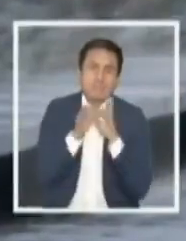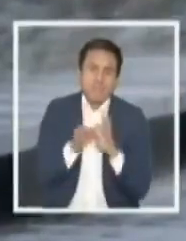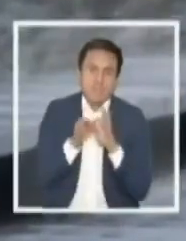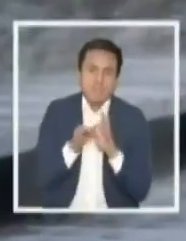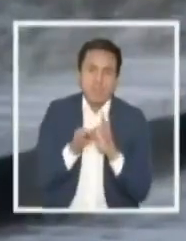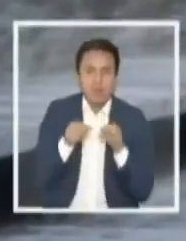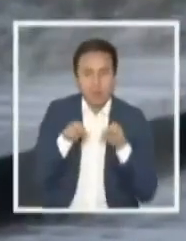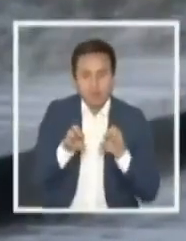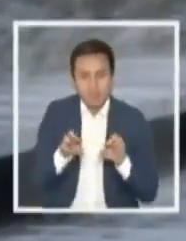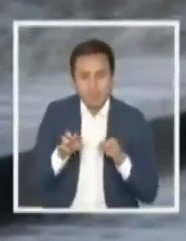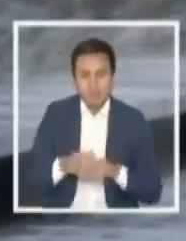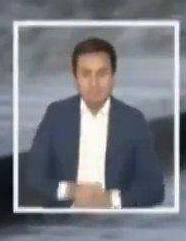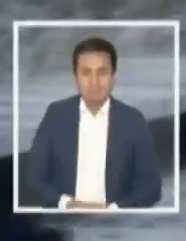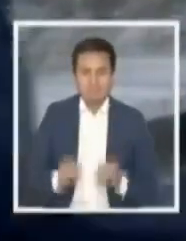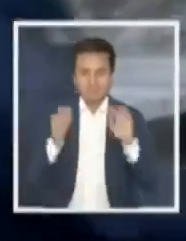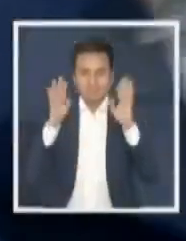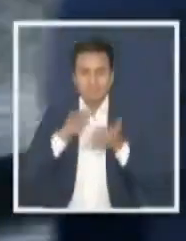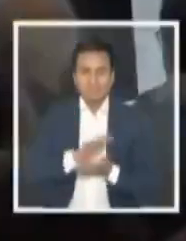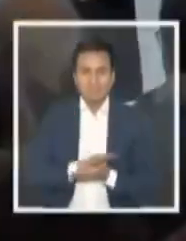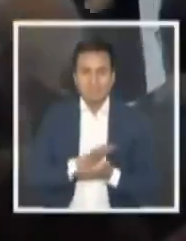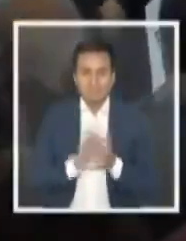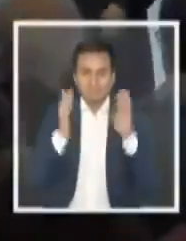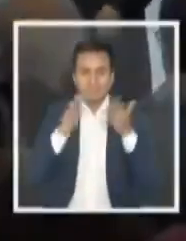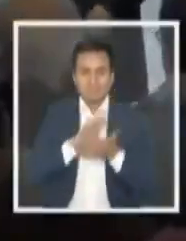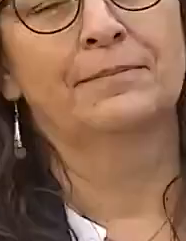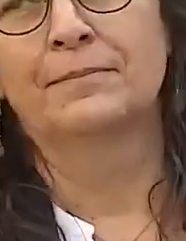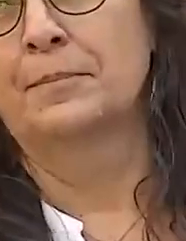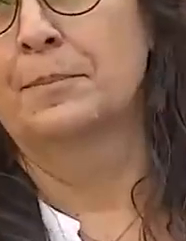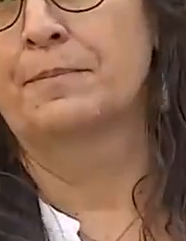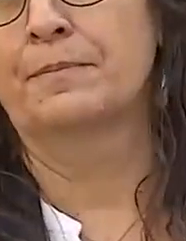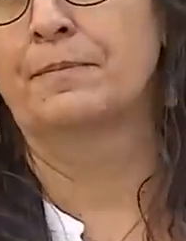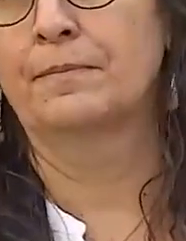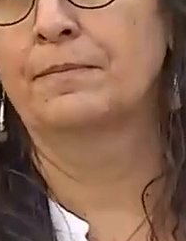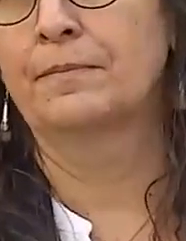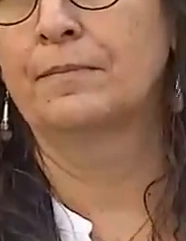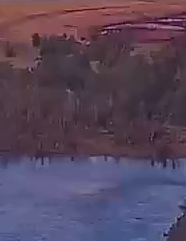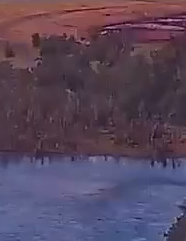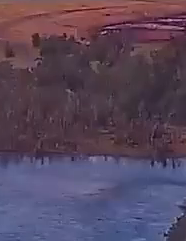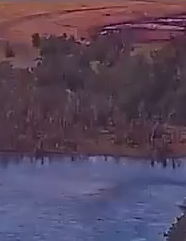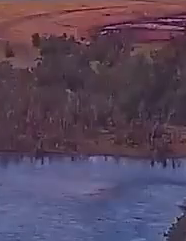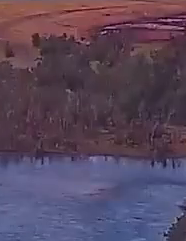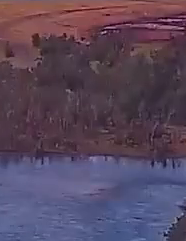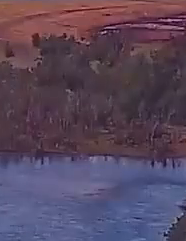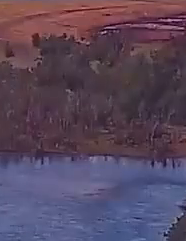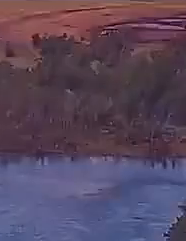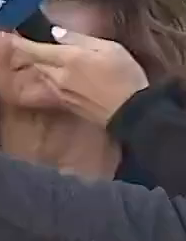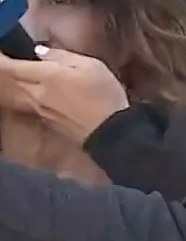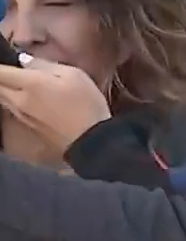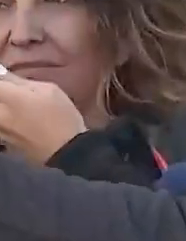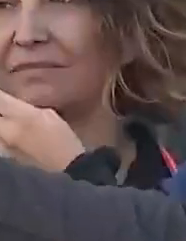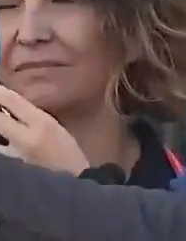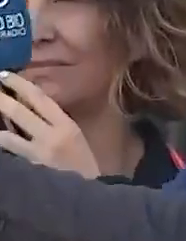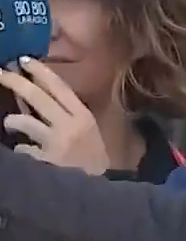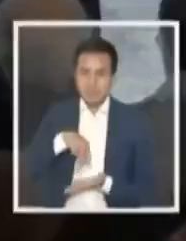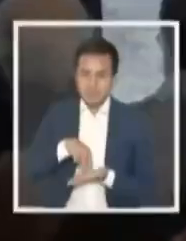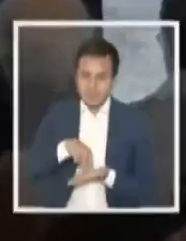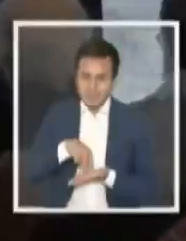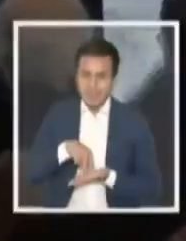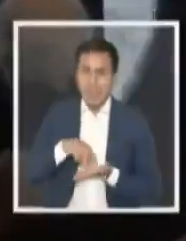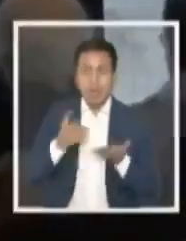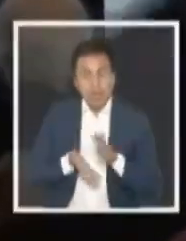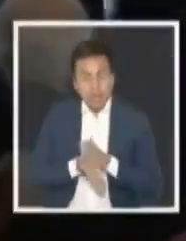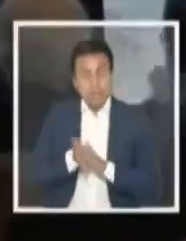sido reducir su exposición con declaraciones que no dan espacio a preguntas y dejando que sean sus ministros quienes aborden los temas de actualidad.